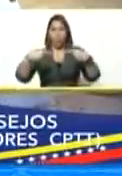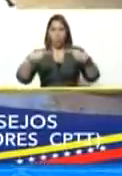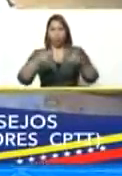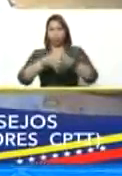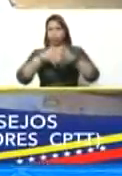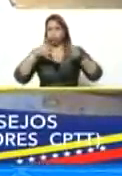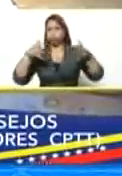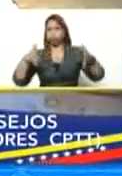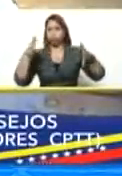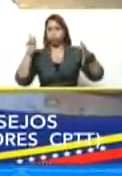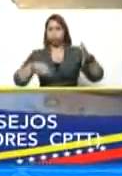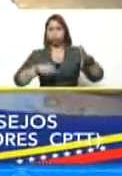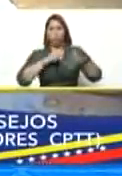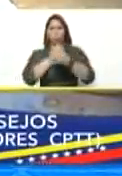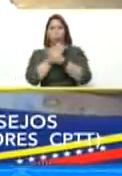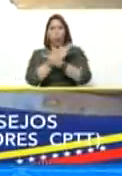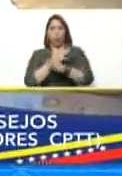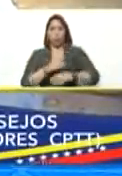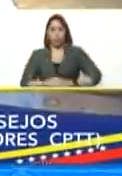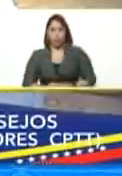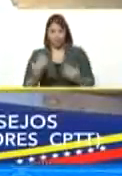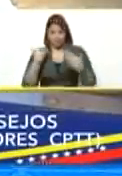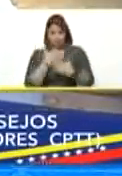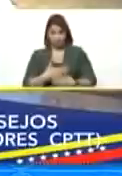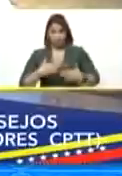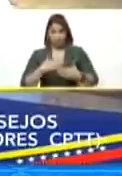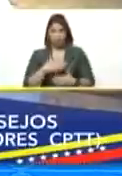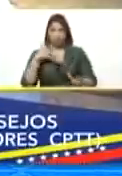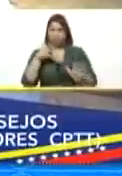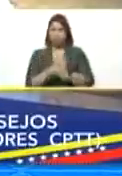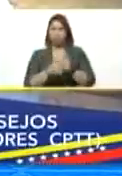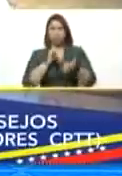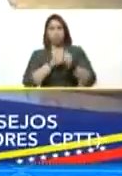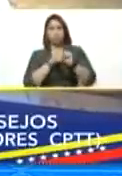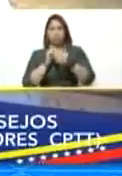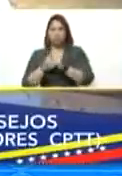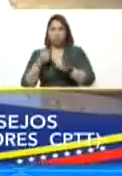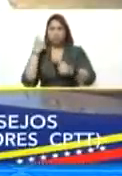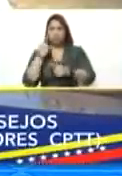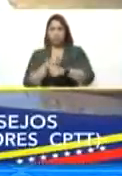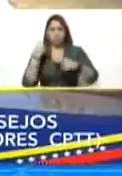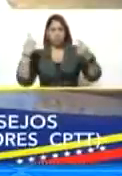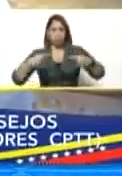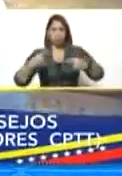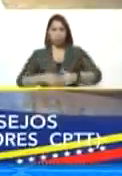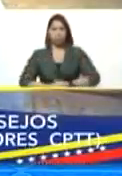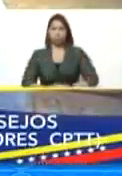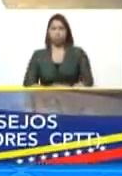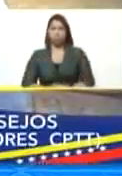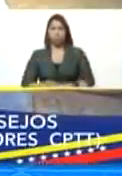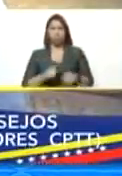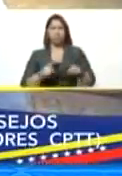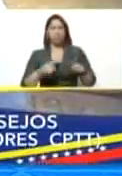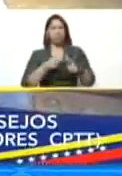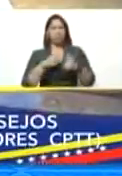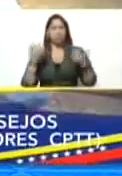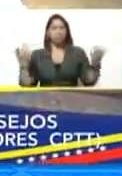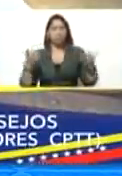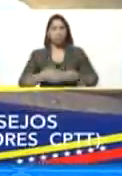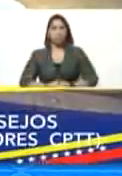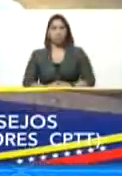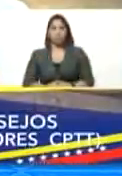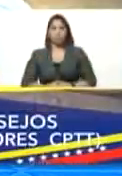juego, tremenda calidad de los deportistas, los atletas. Pero entonces,